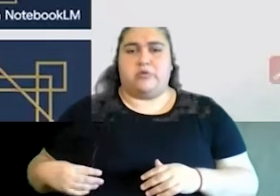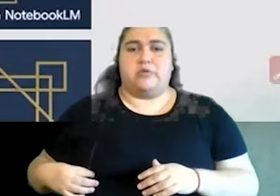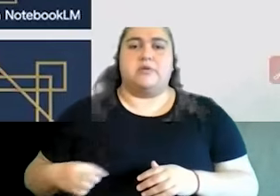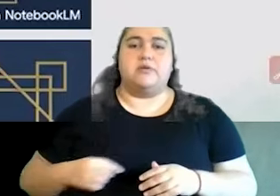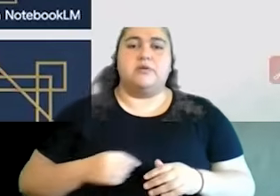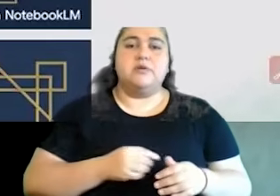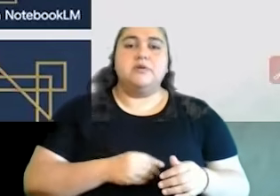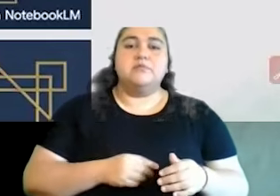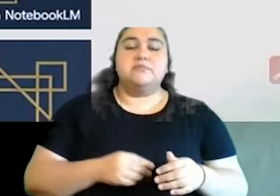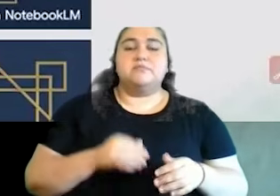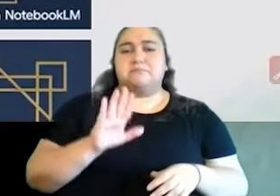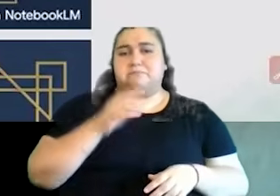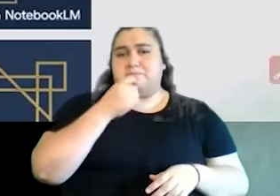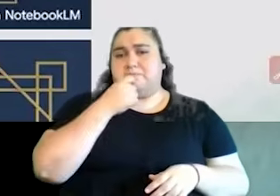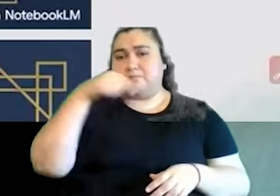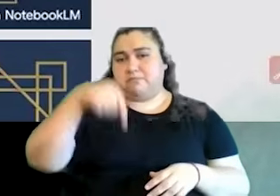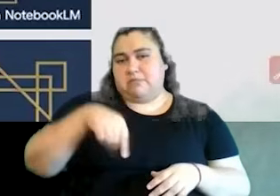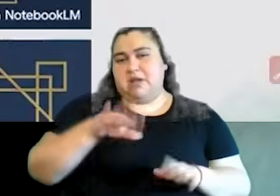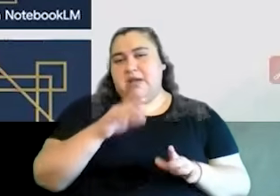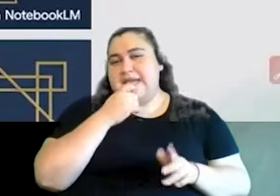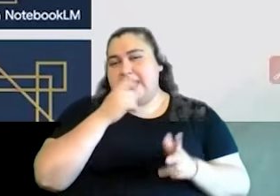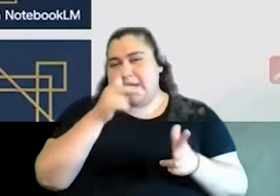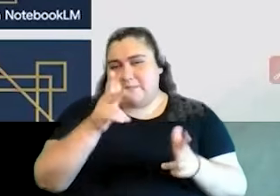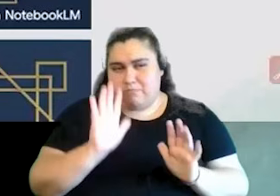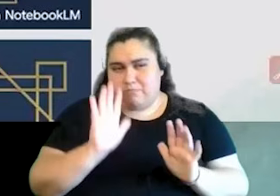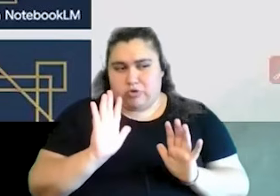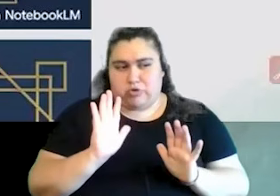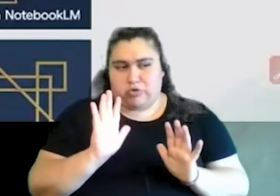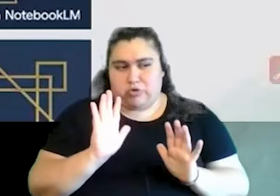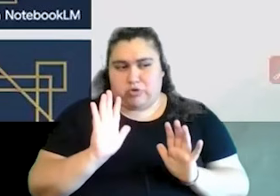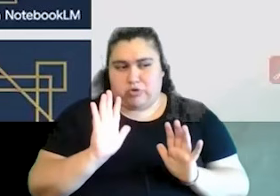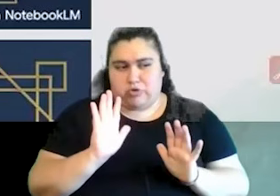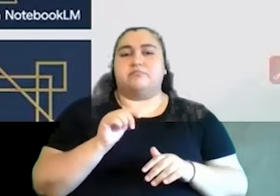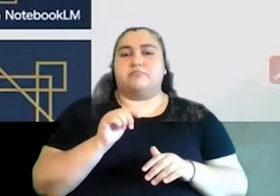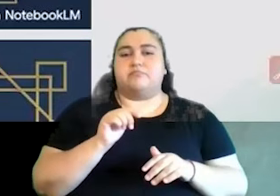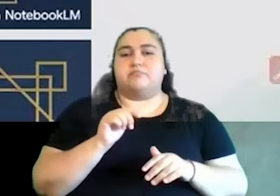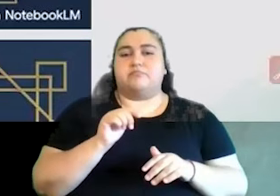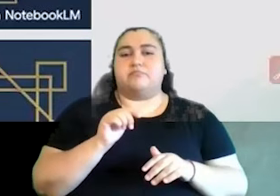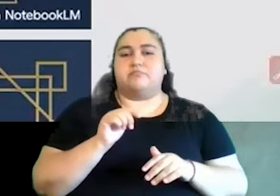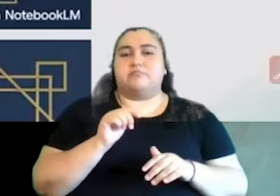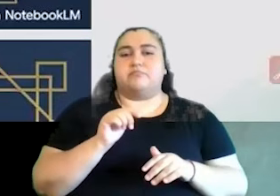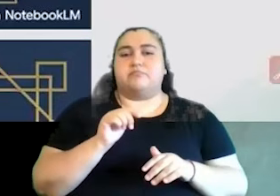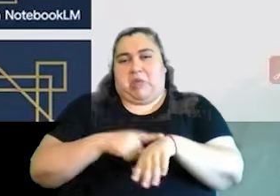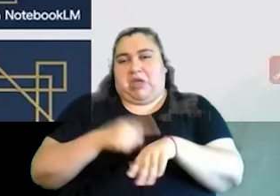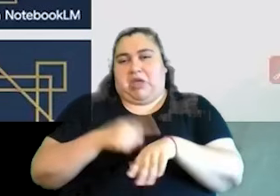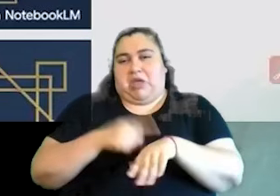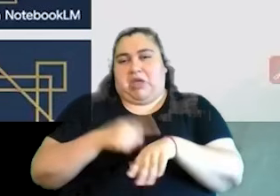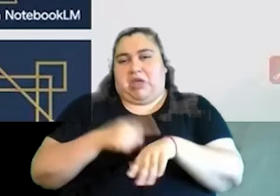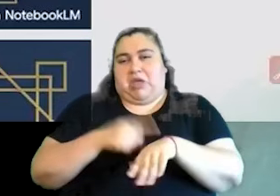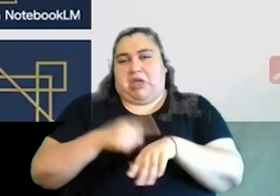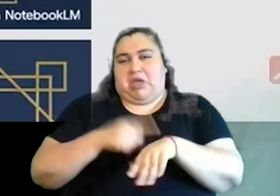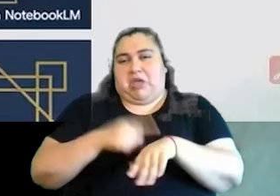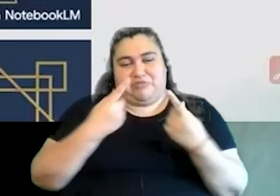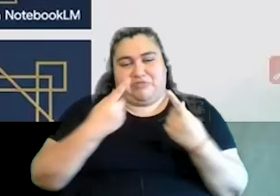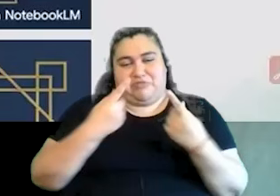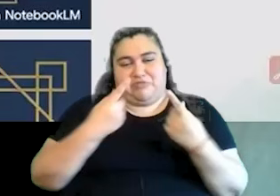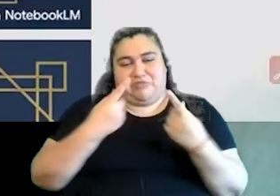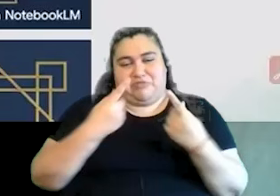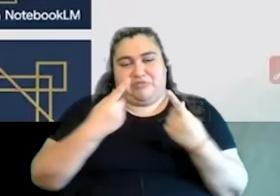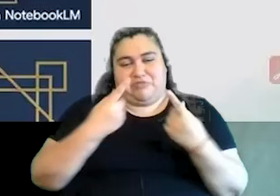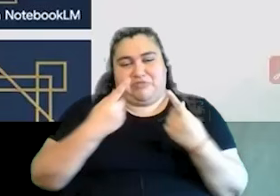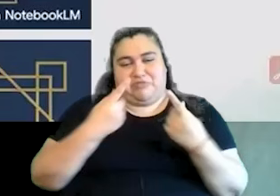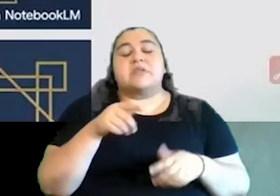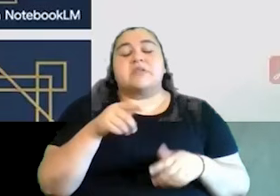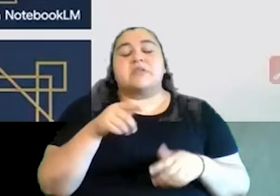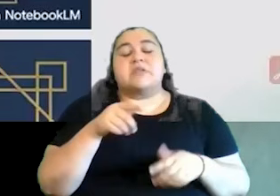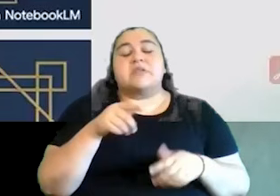hoy digo a modo de ejemplo en otro espacio de intercambio y de estudio de estas normativas, que tal vez una declaración